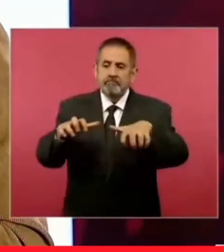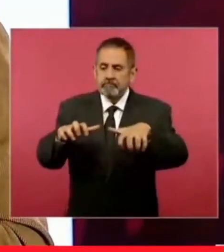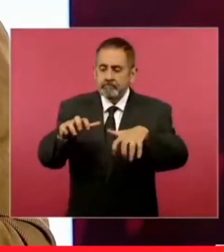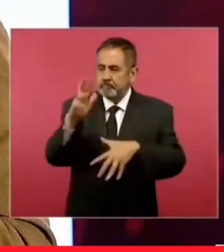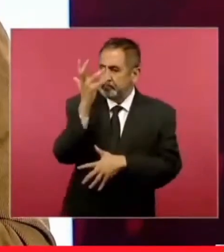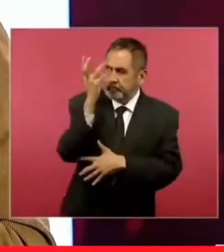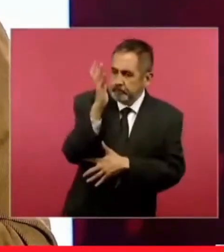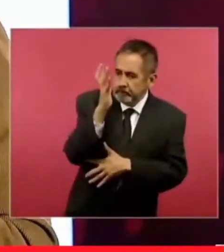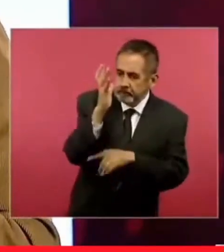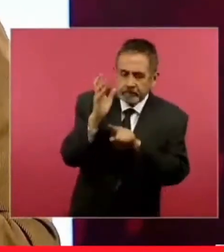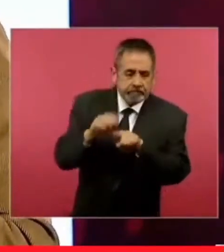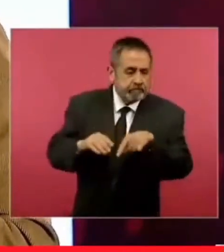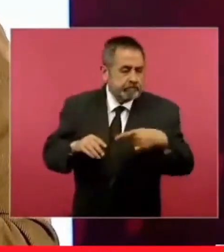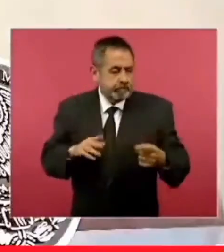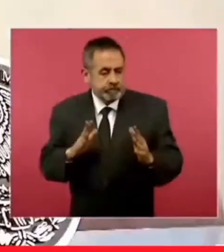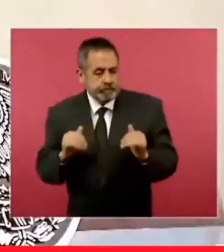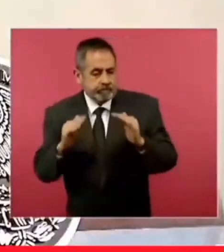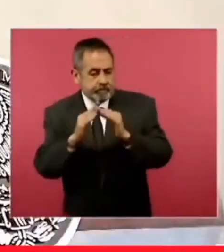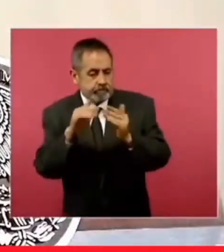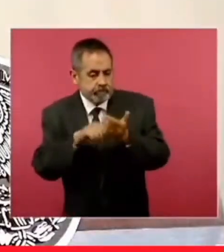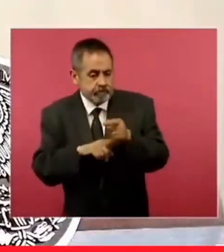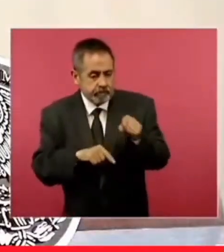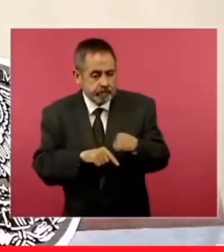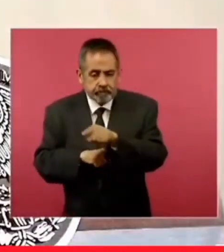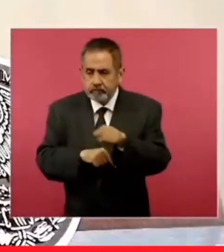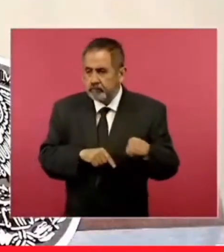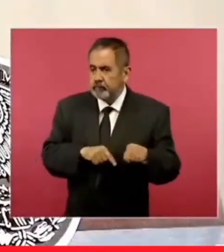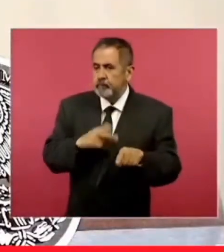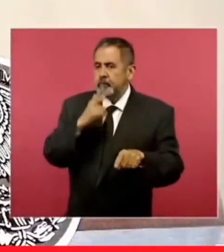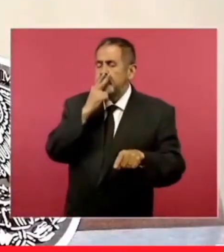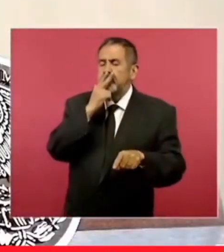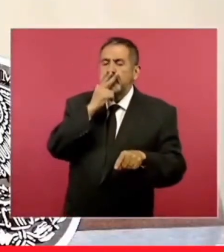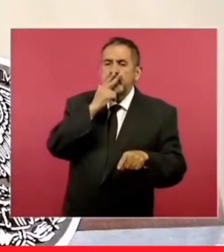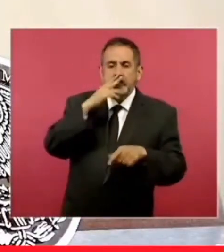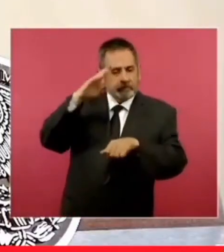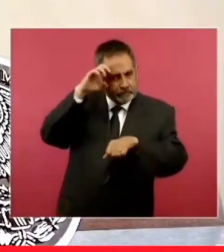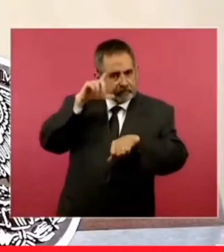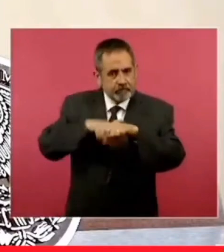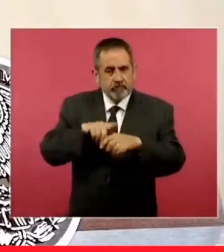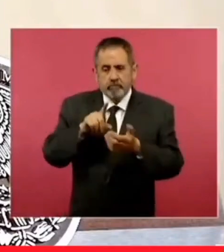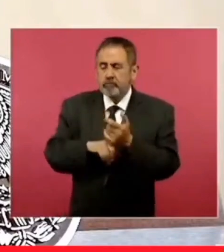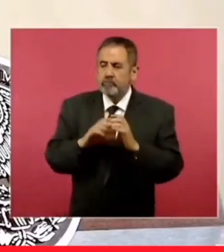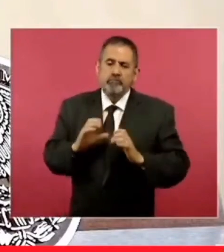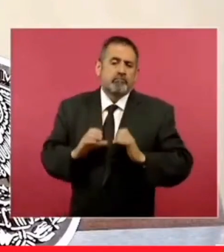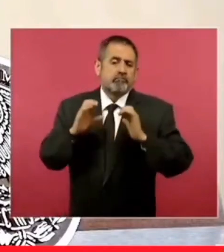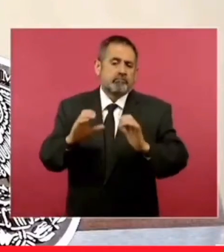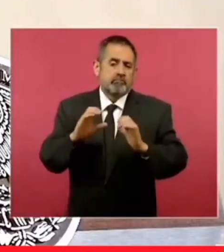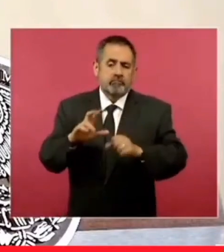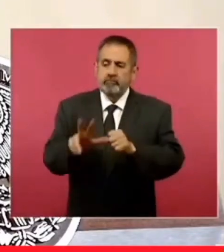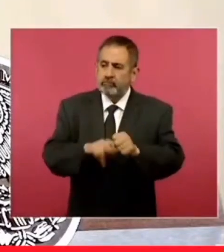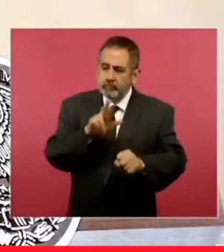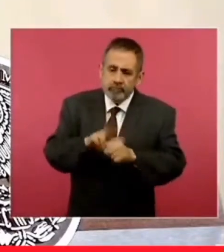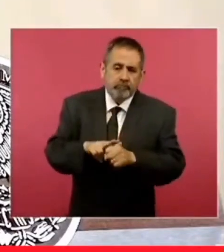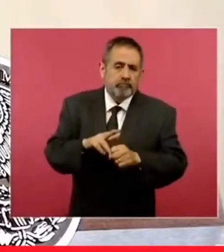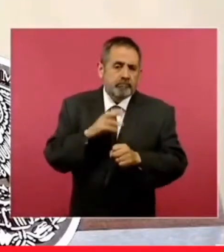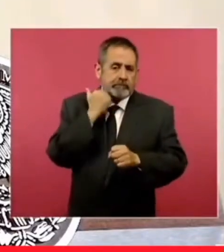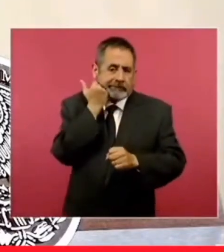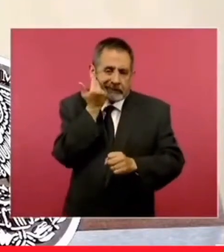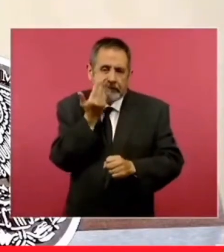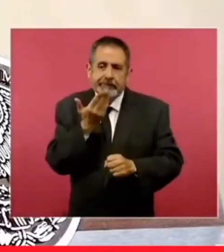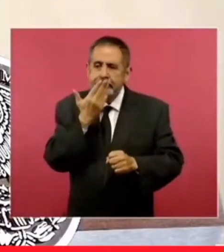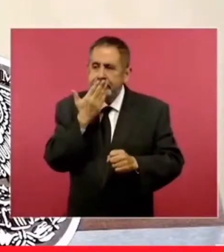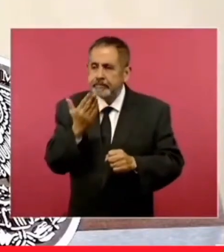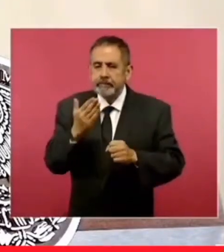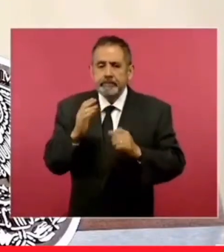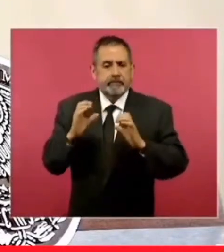combina la preservación del aspecto cultural y el aspecto natural del paisaje, por lo que siempre